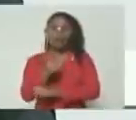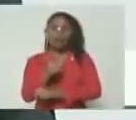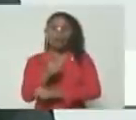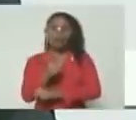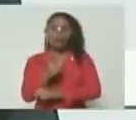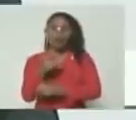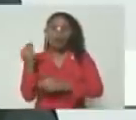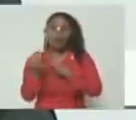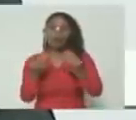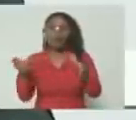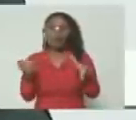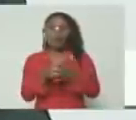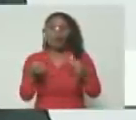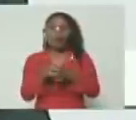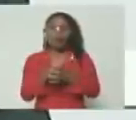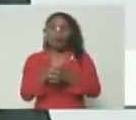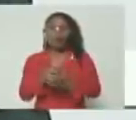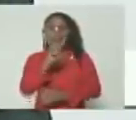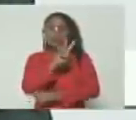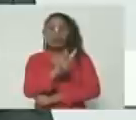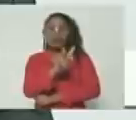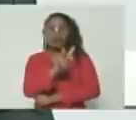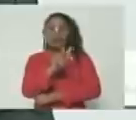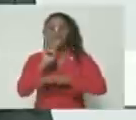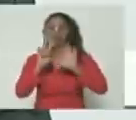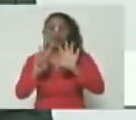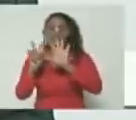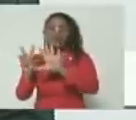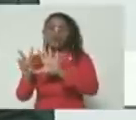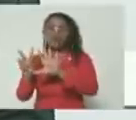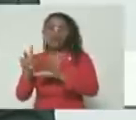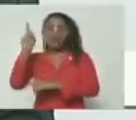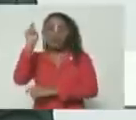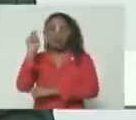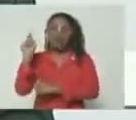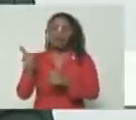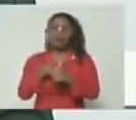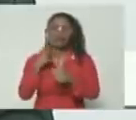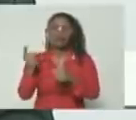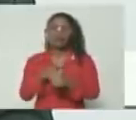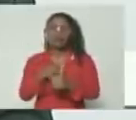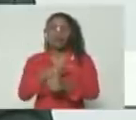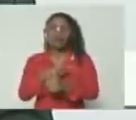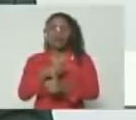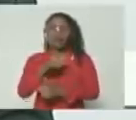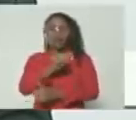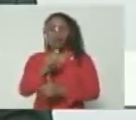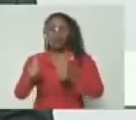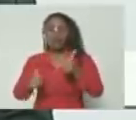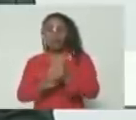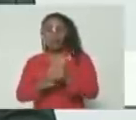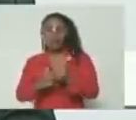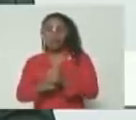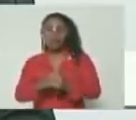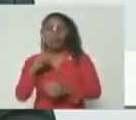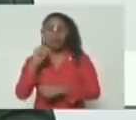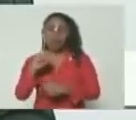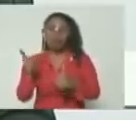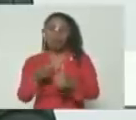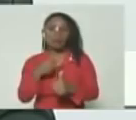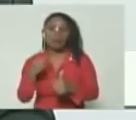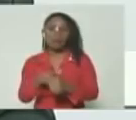cuerpo colegiado de 277 diputados principales y suplentes, que también son principales,